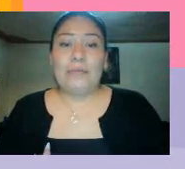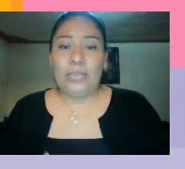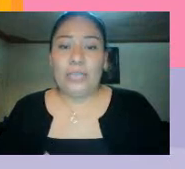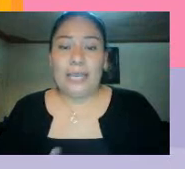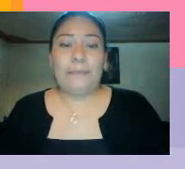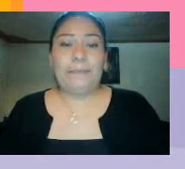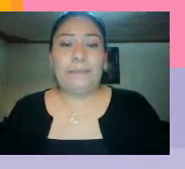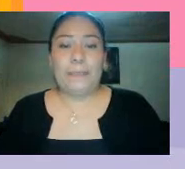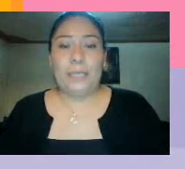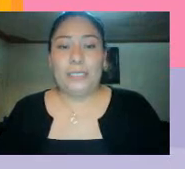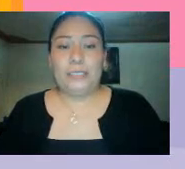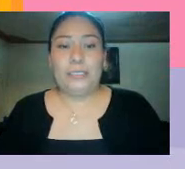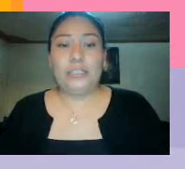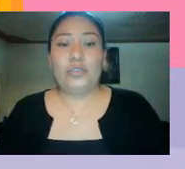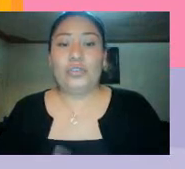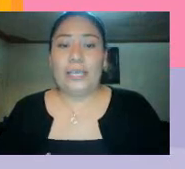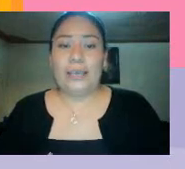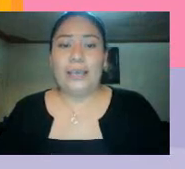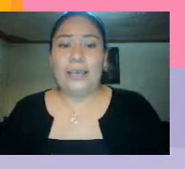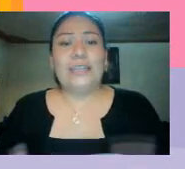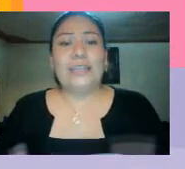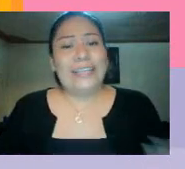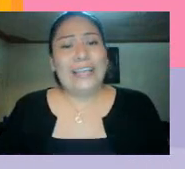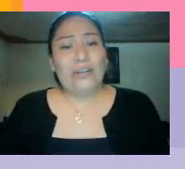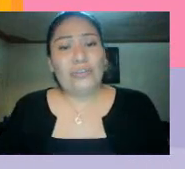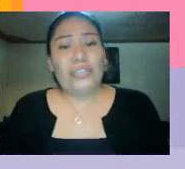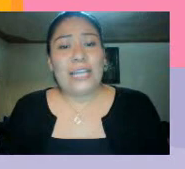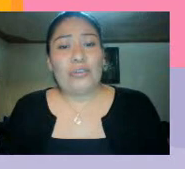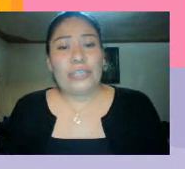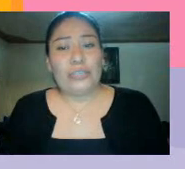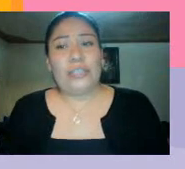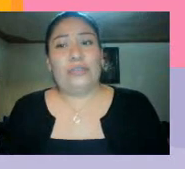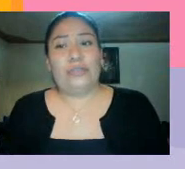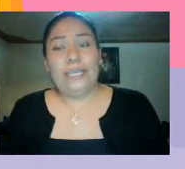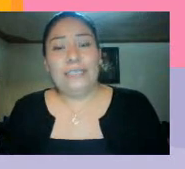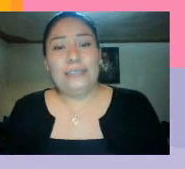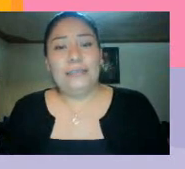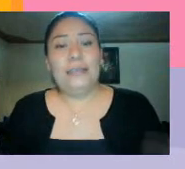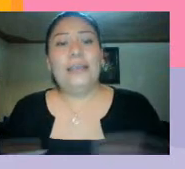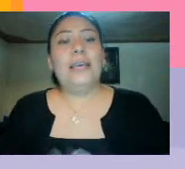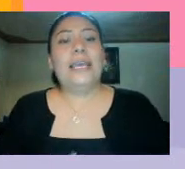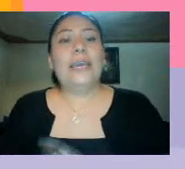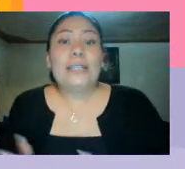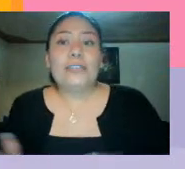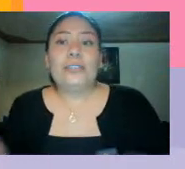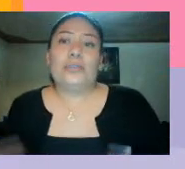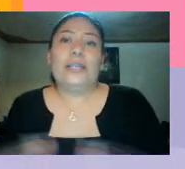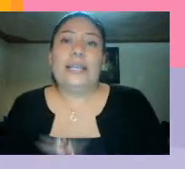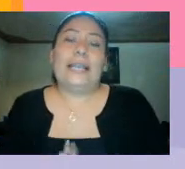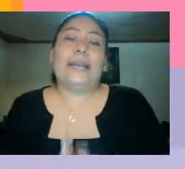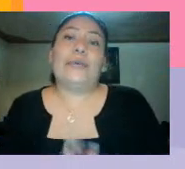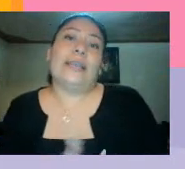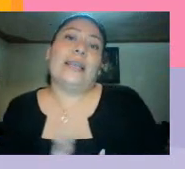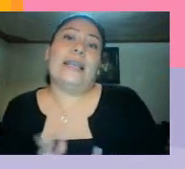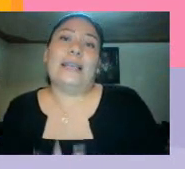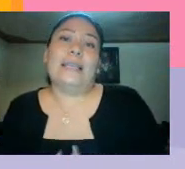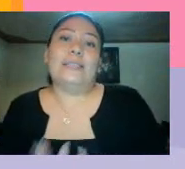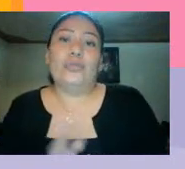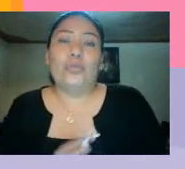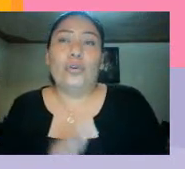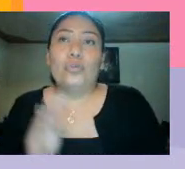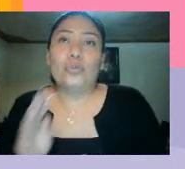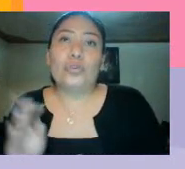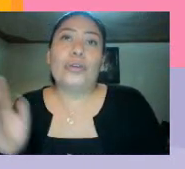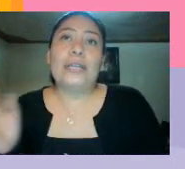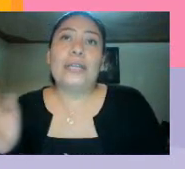la biblioteca. Inciso C. ¿Te gustaría conocer a los rinocerontes? ¿Qué oración es una regla? Recuerden que las reglas